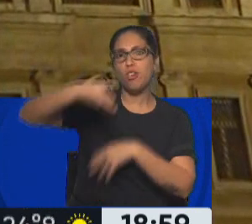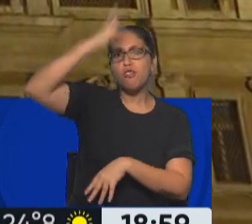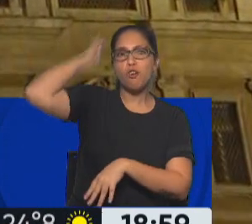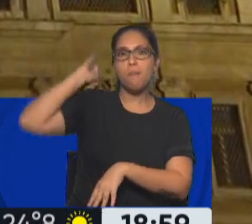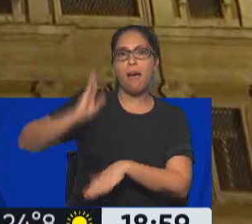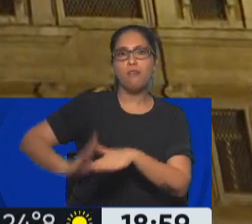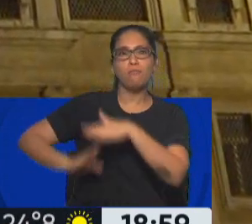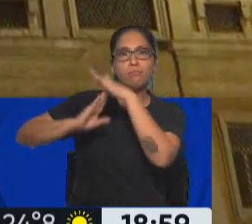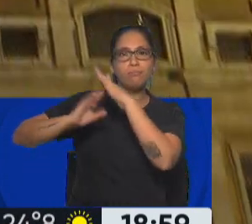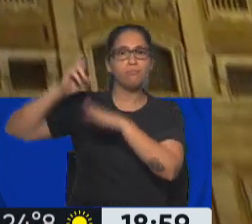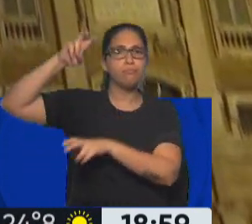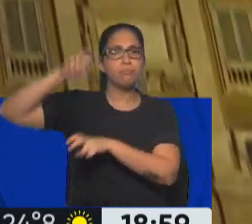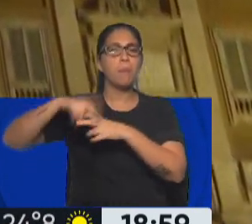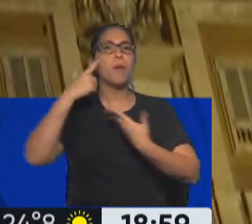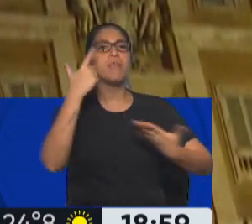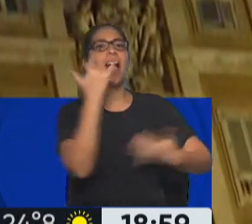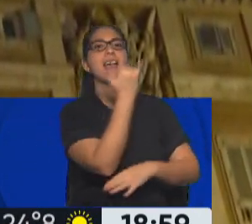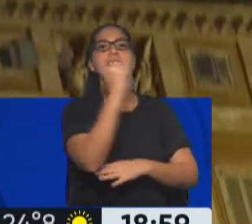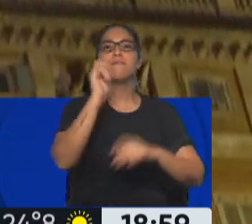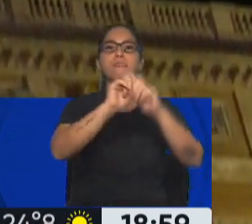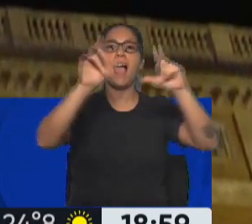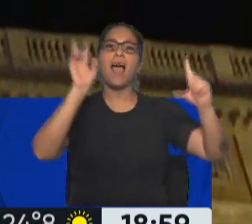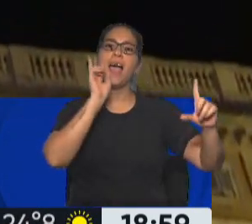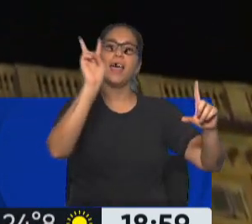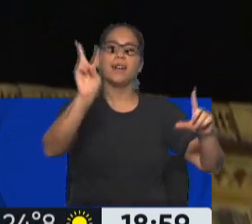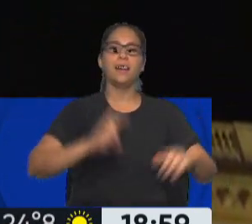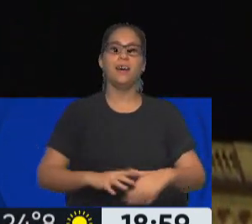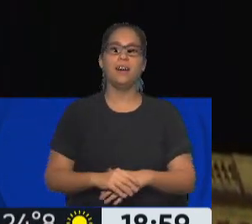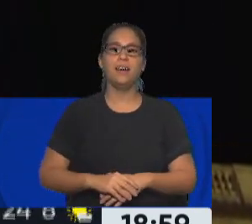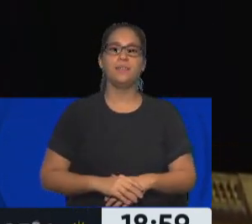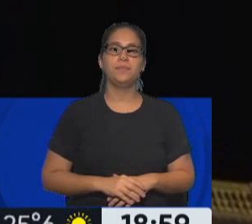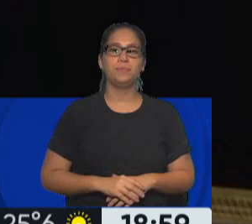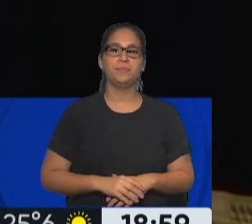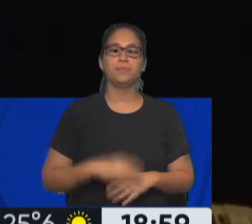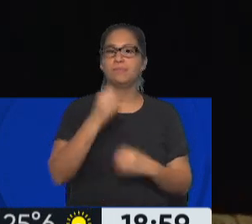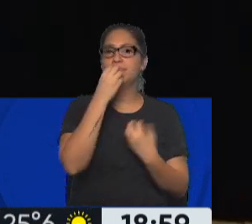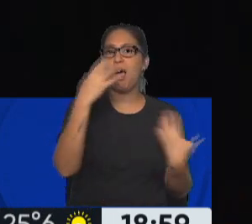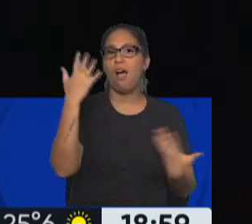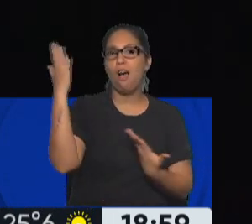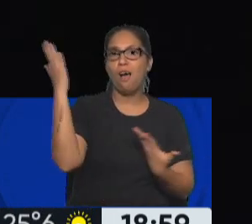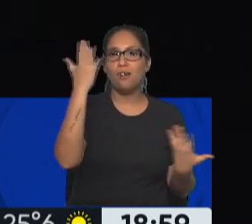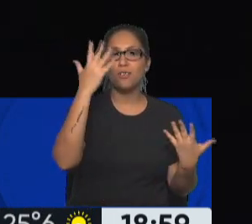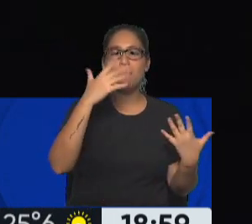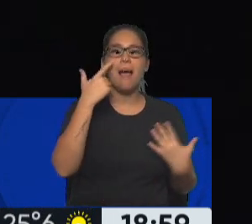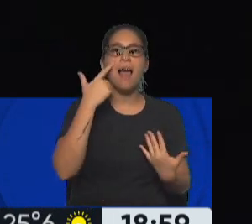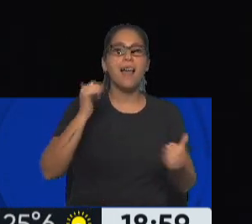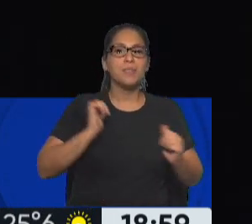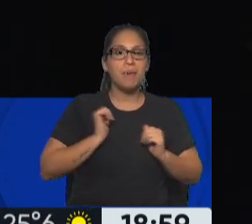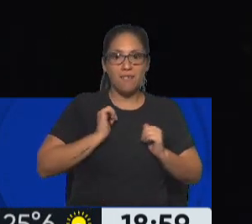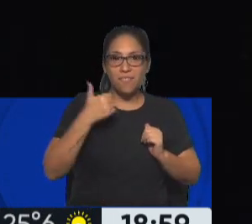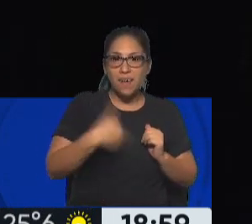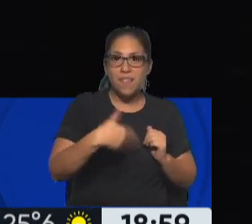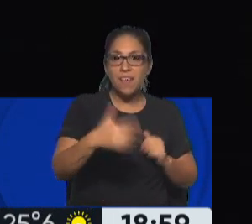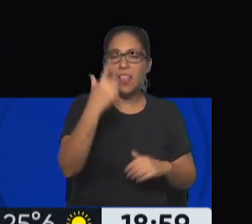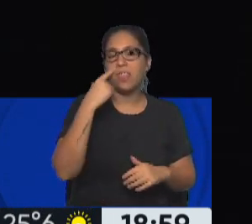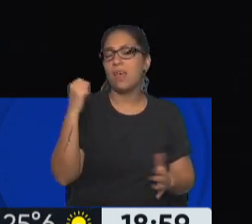Pero mira con qué imagen nos vamos a despedir. Mira si no es una imagen paradigmática para esperar lo que será una